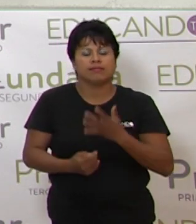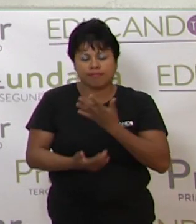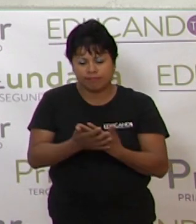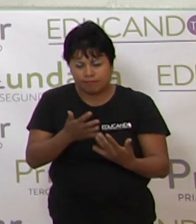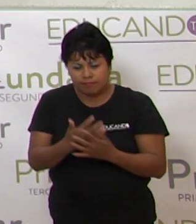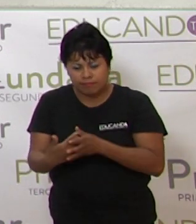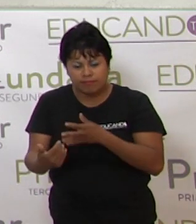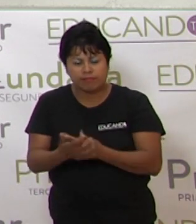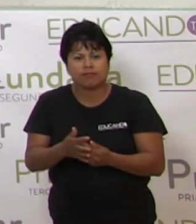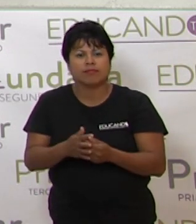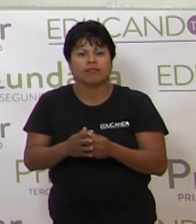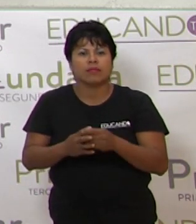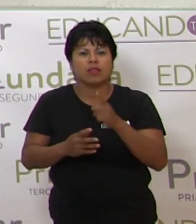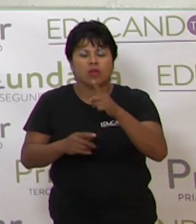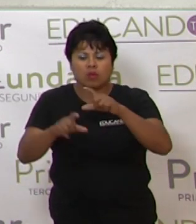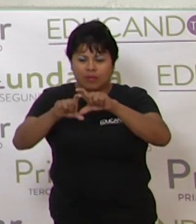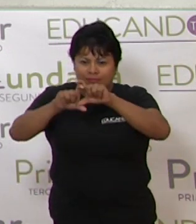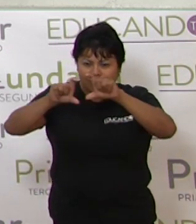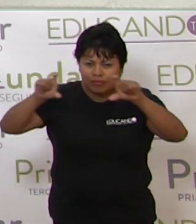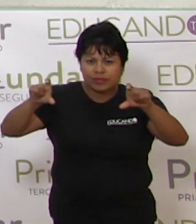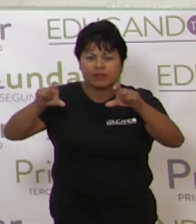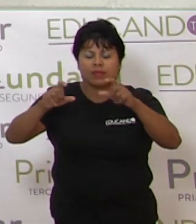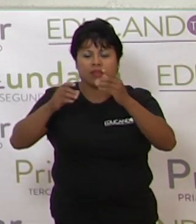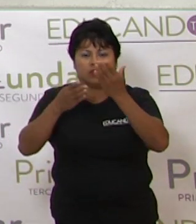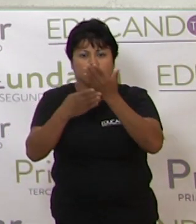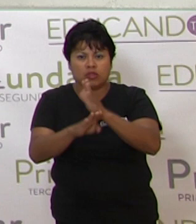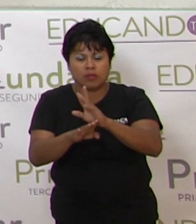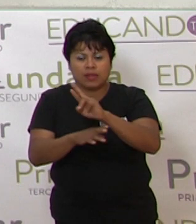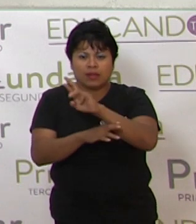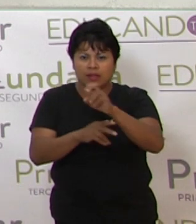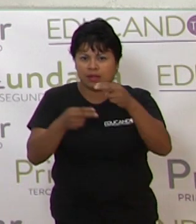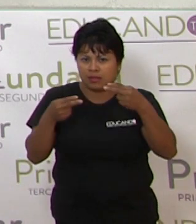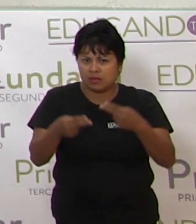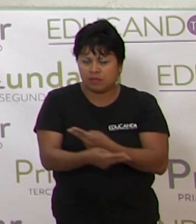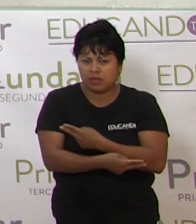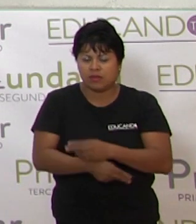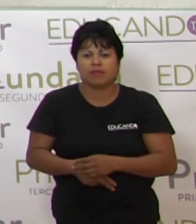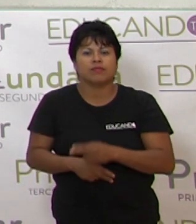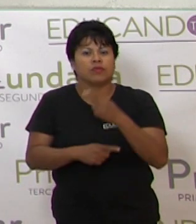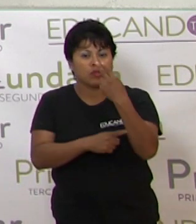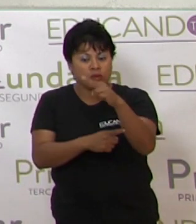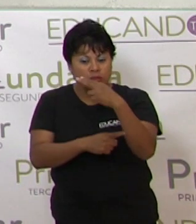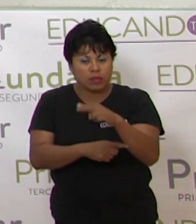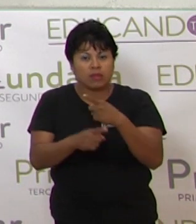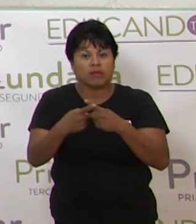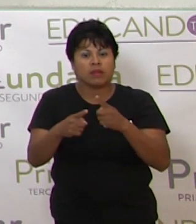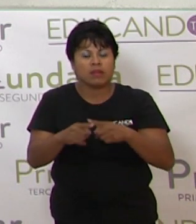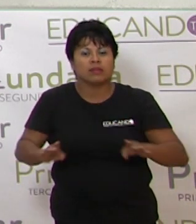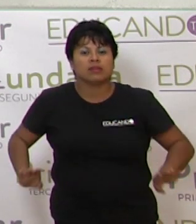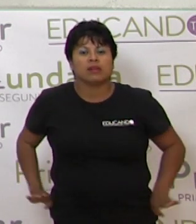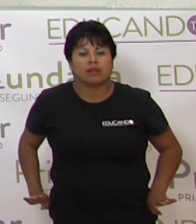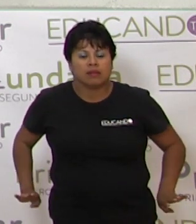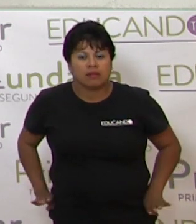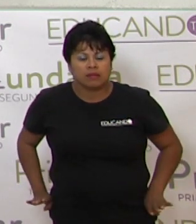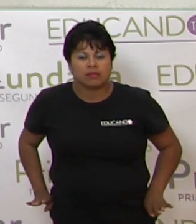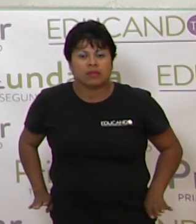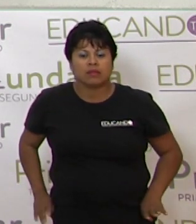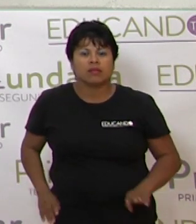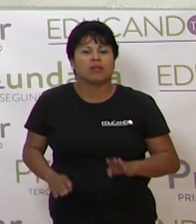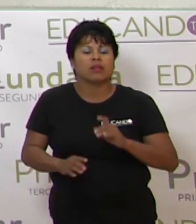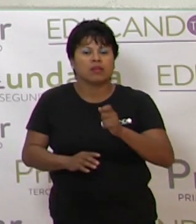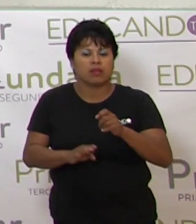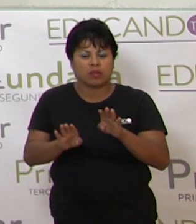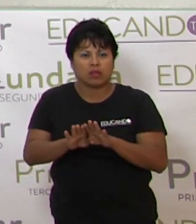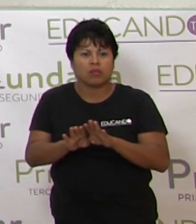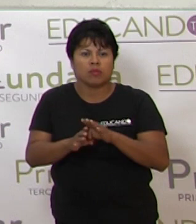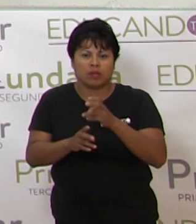elaboren una cuartilla acerca del Renacimiento, nombrando las características en forma de